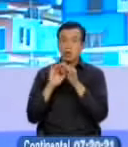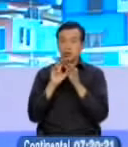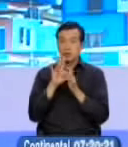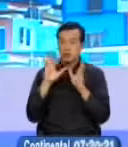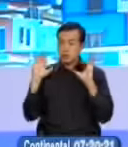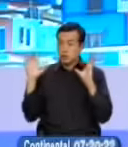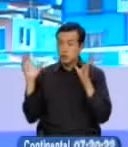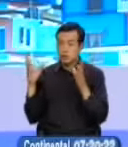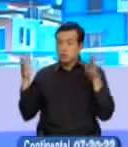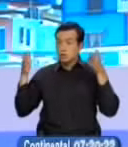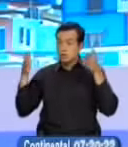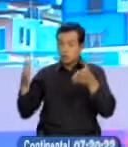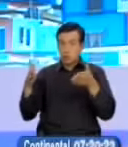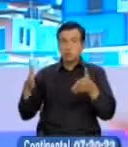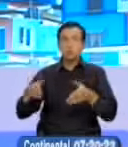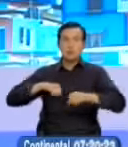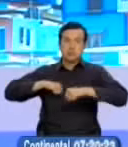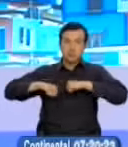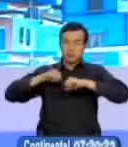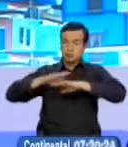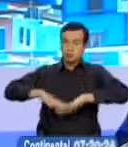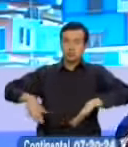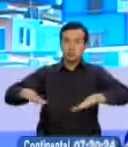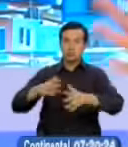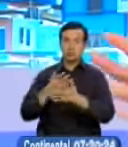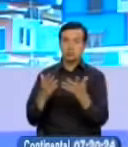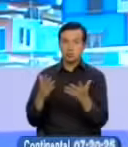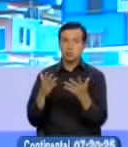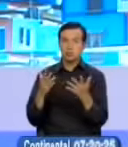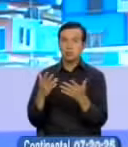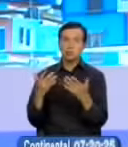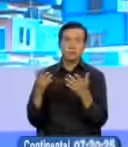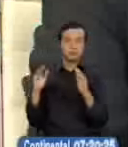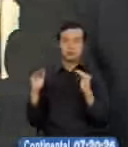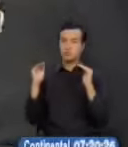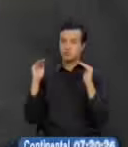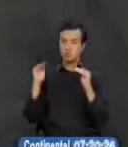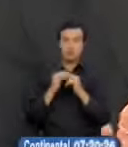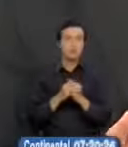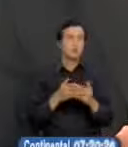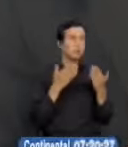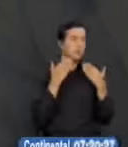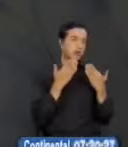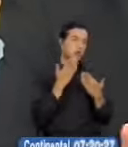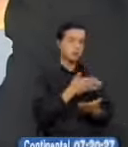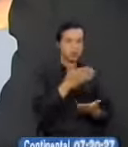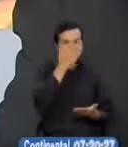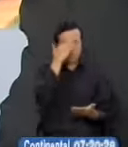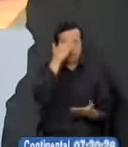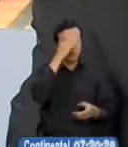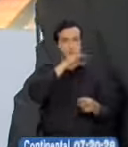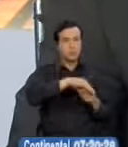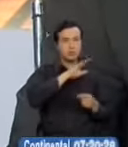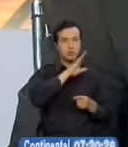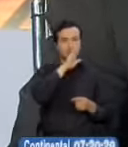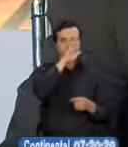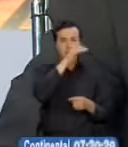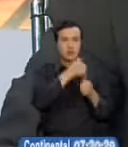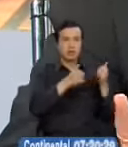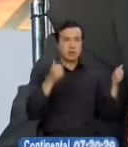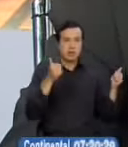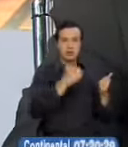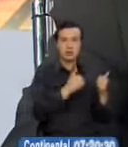País intencional en esta región que le permitió una hegemonía. En el caso nacional. De Guayaquil no es ninguna novedad que vota por